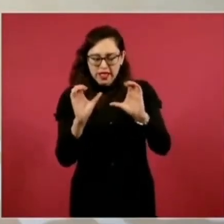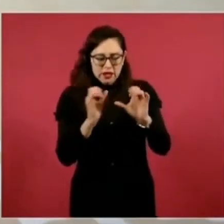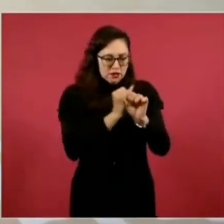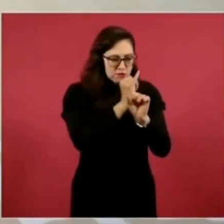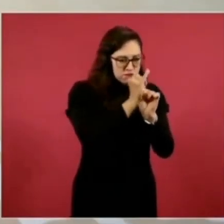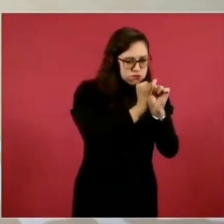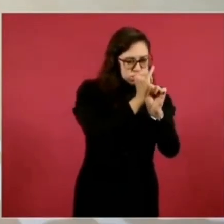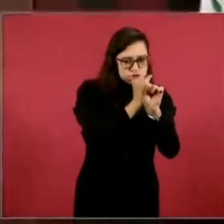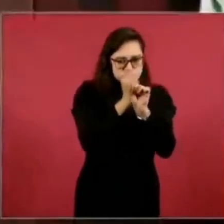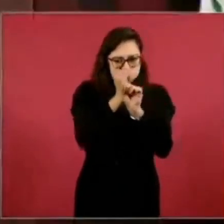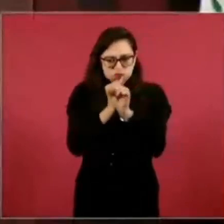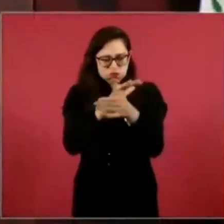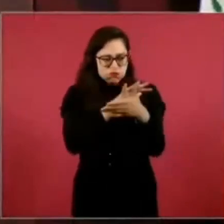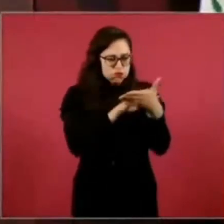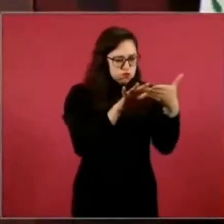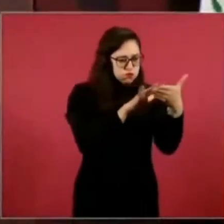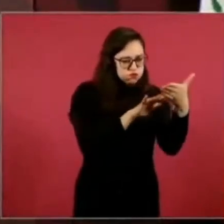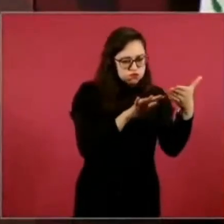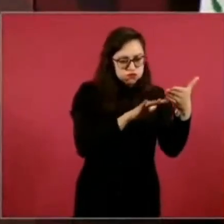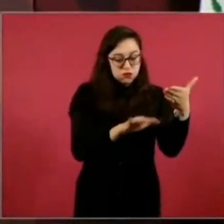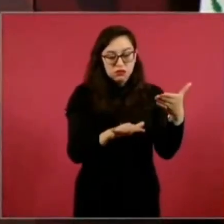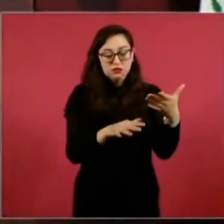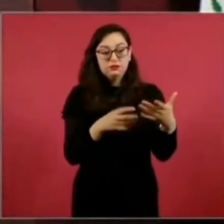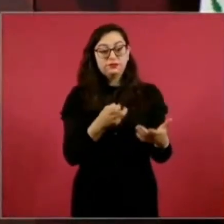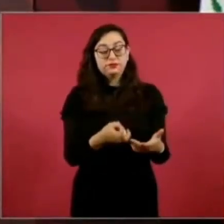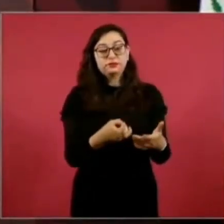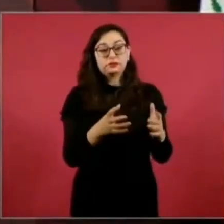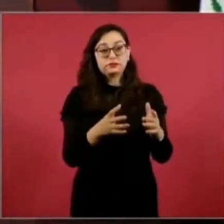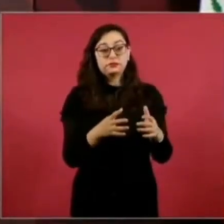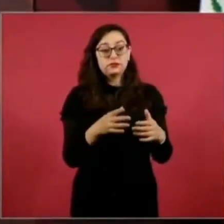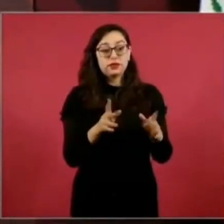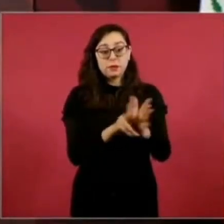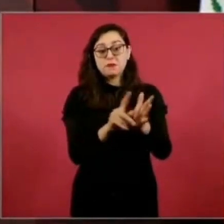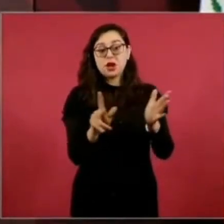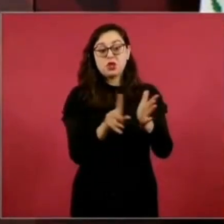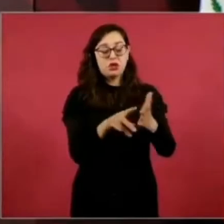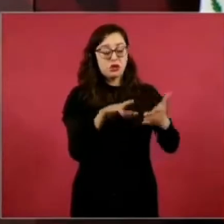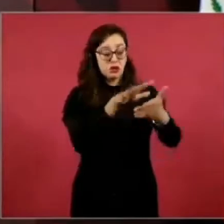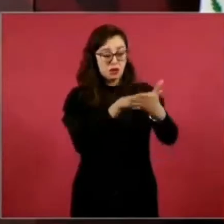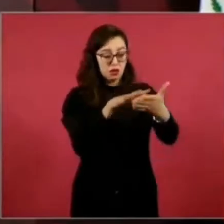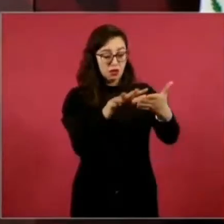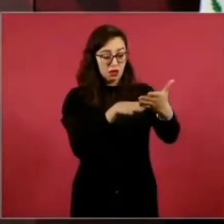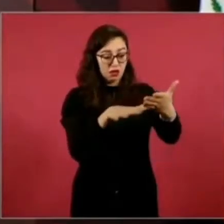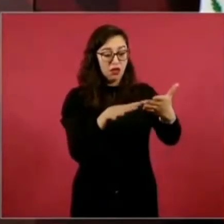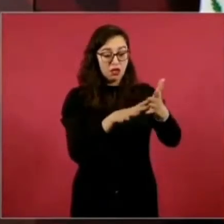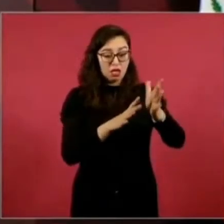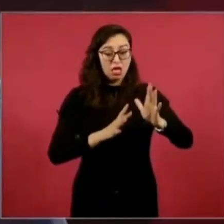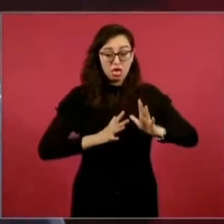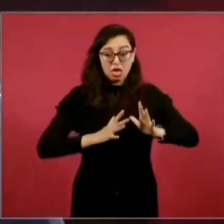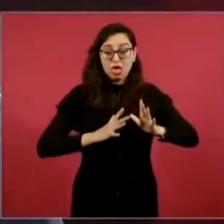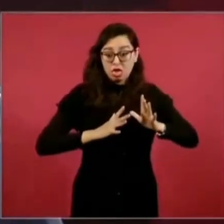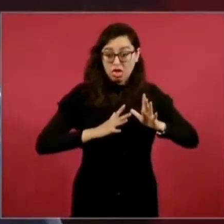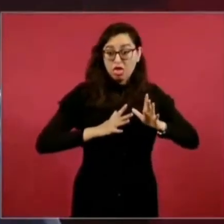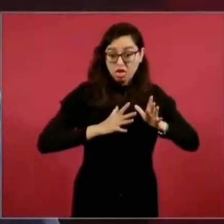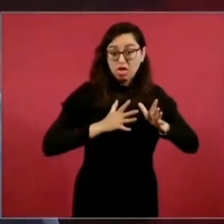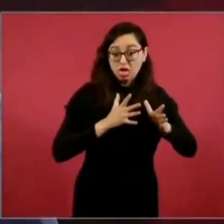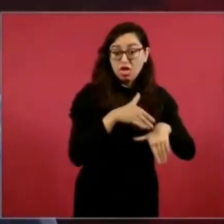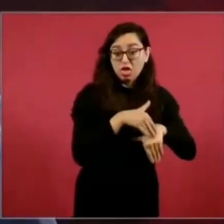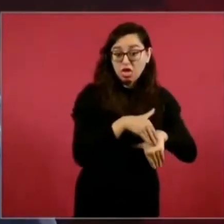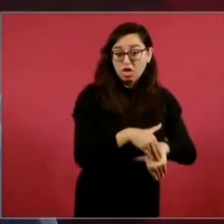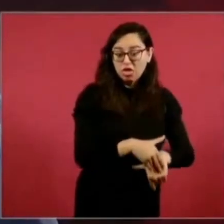precavidos de no tragarse todos los platos de